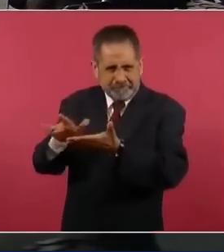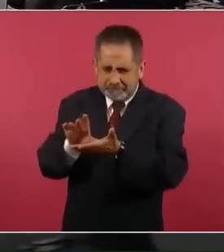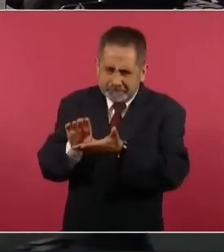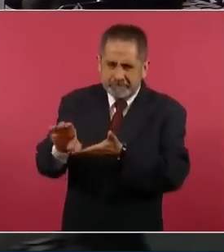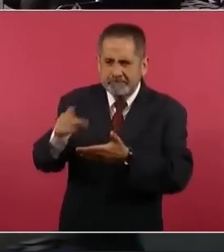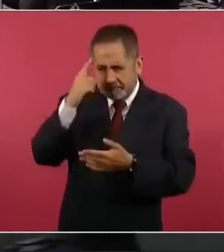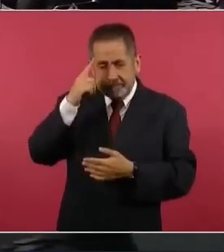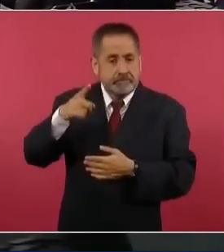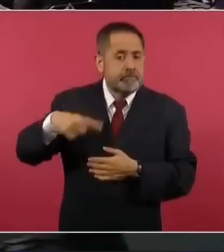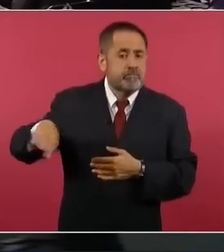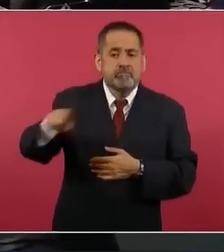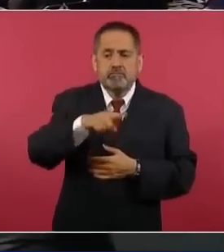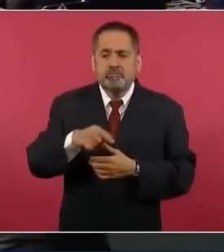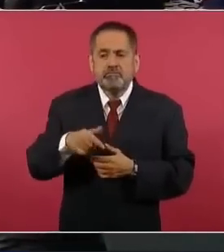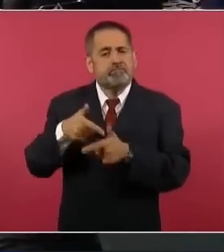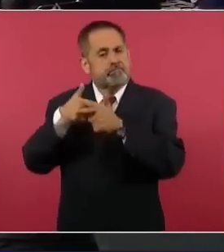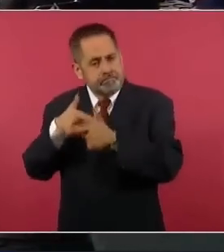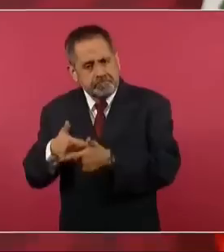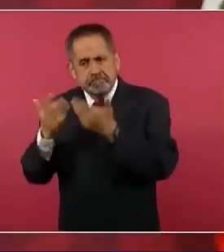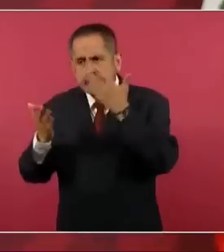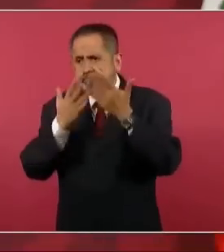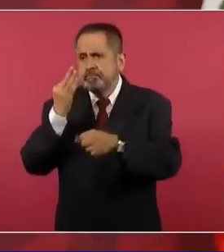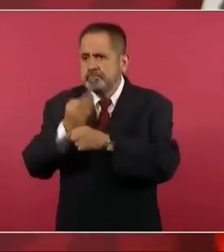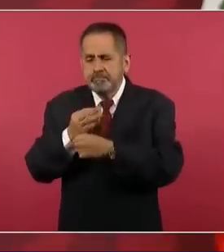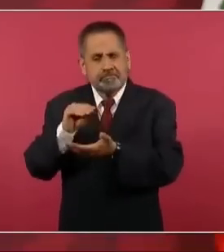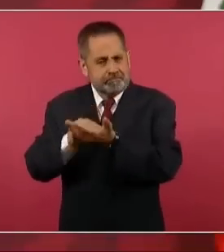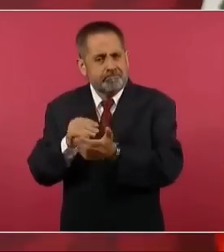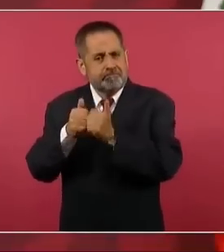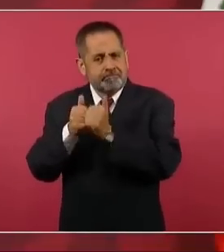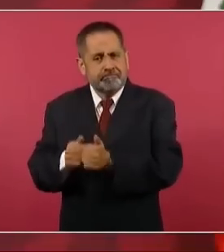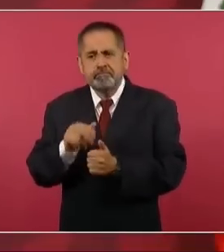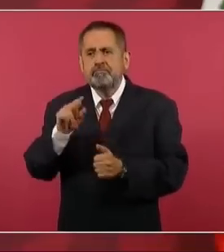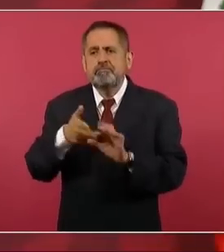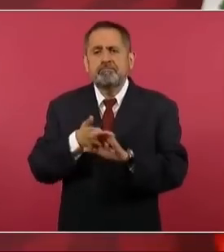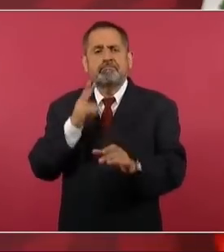lograr que se queden estudiando